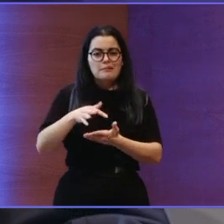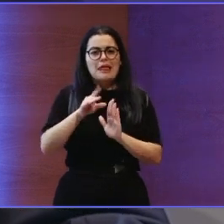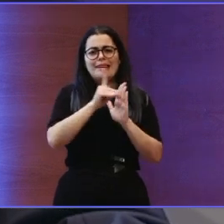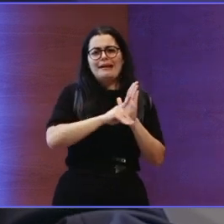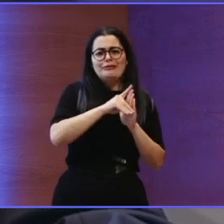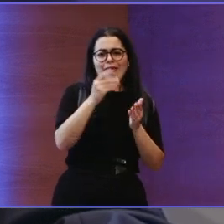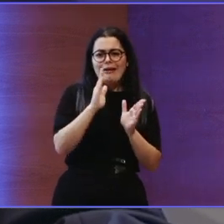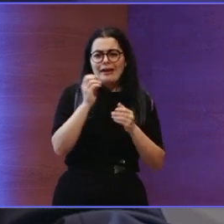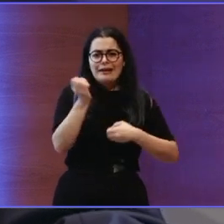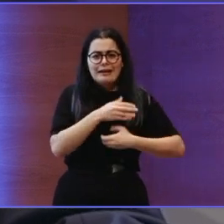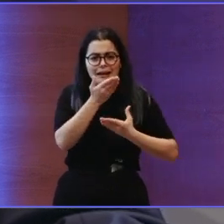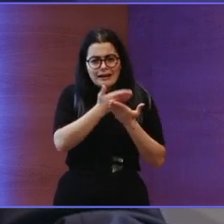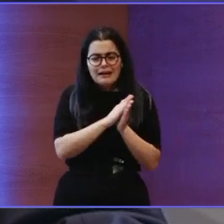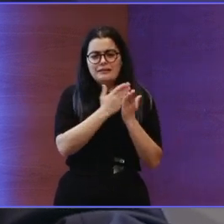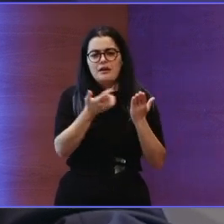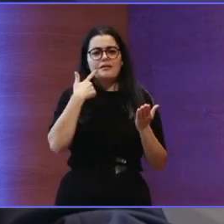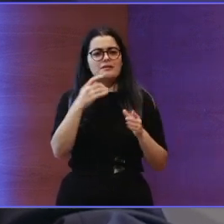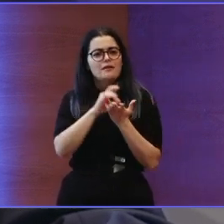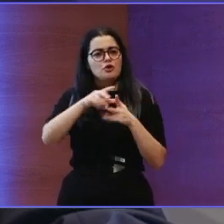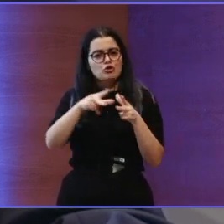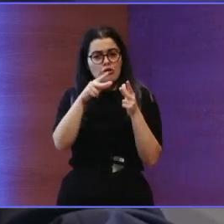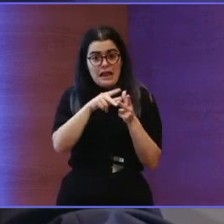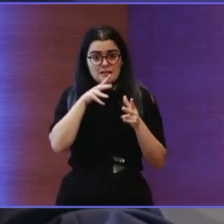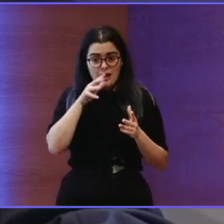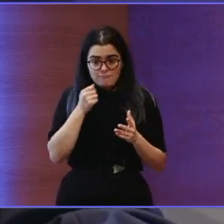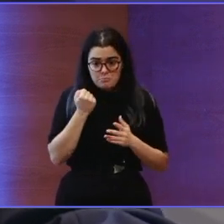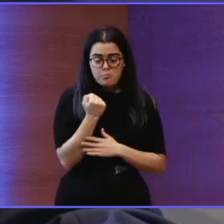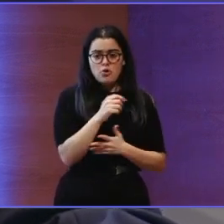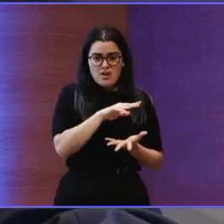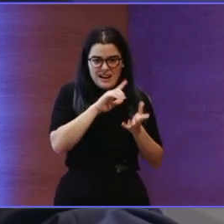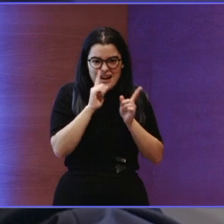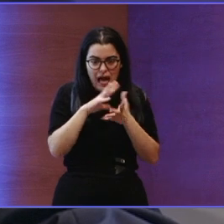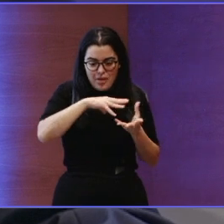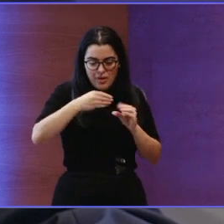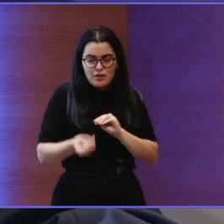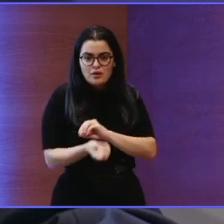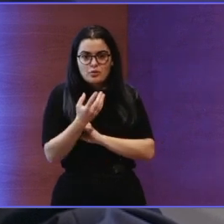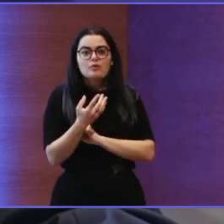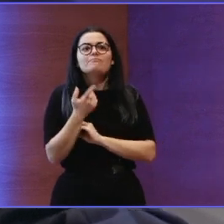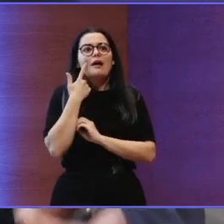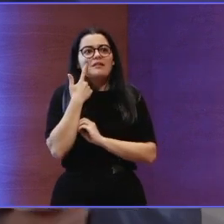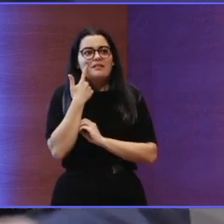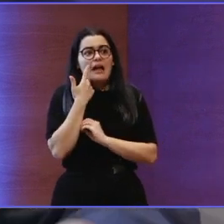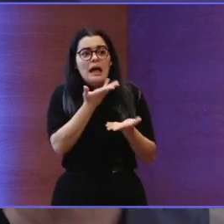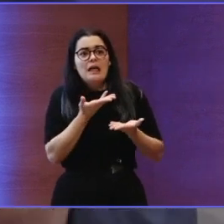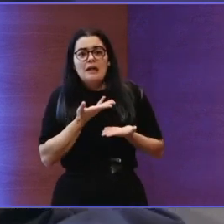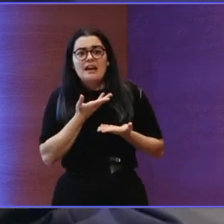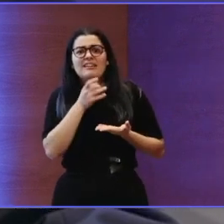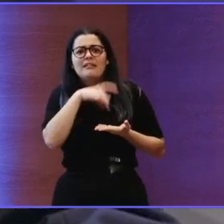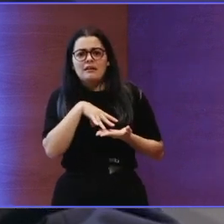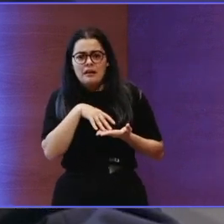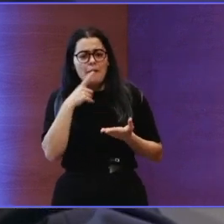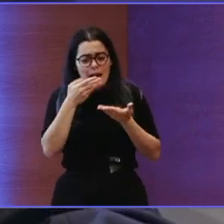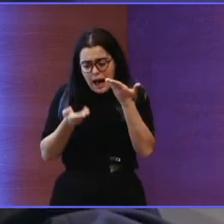de cartera servicios sociales que hemos impulsado eh No sabría quién está en condiciones de ponerse